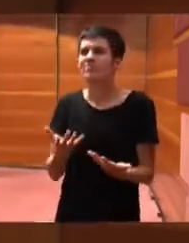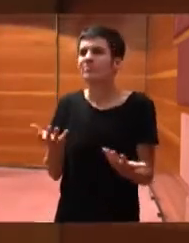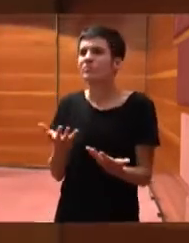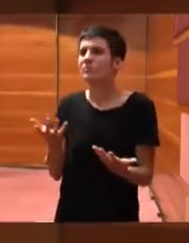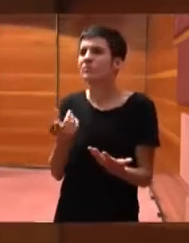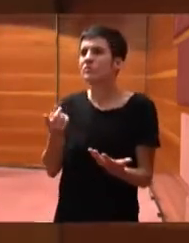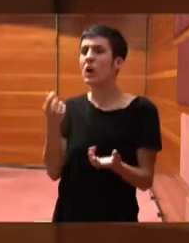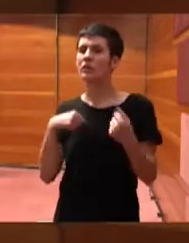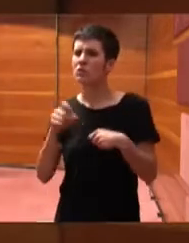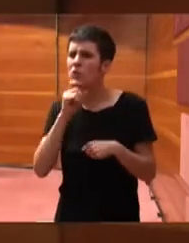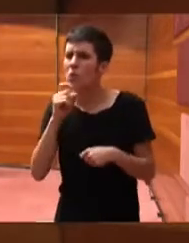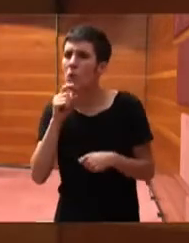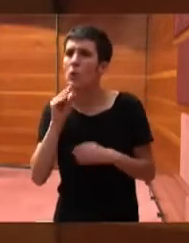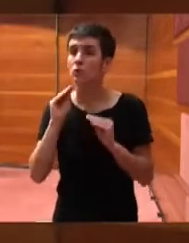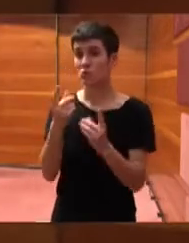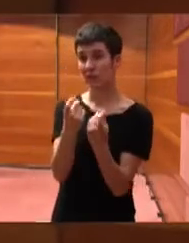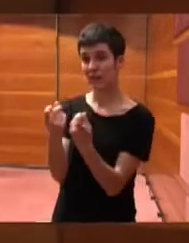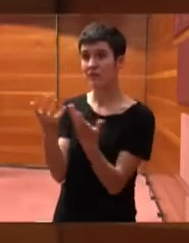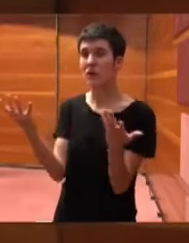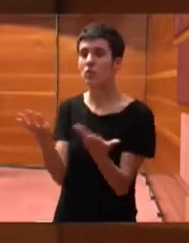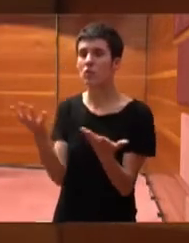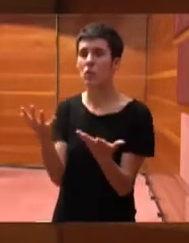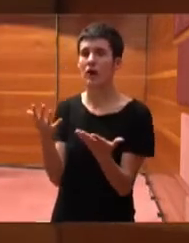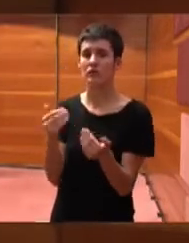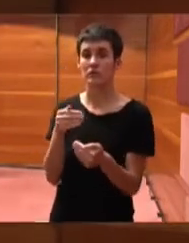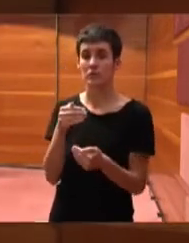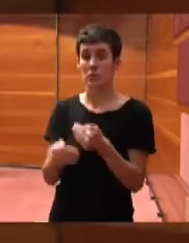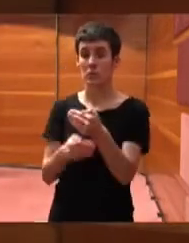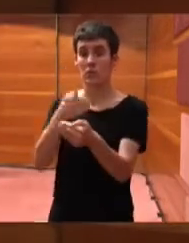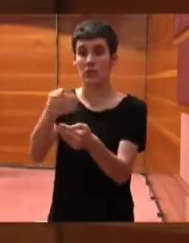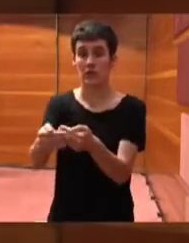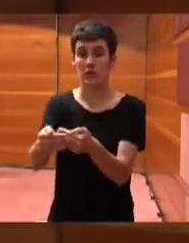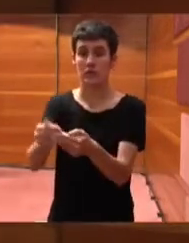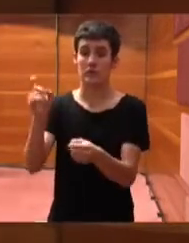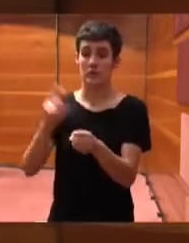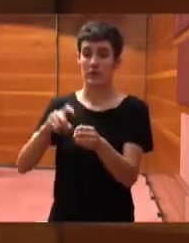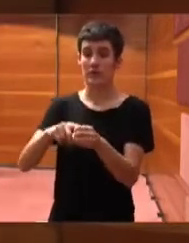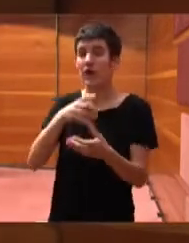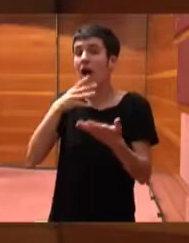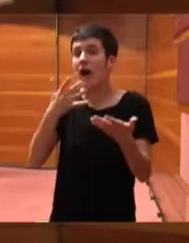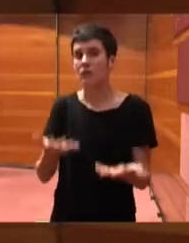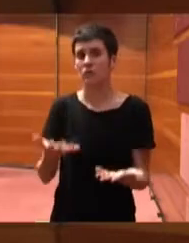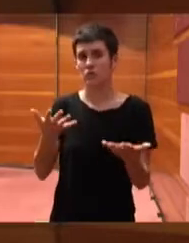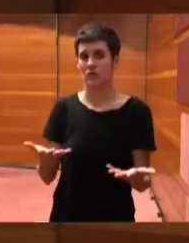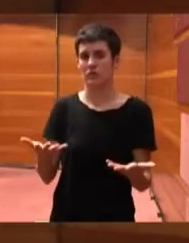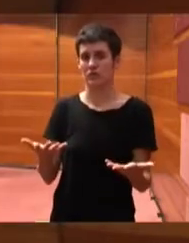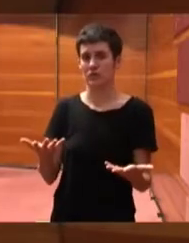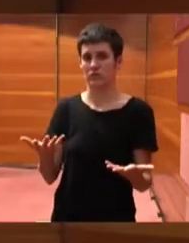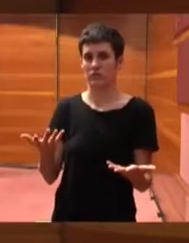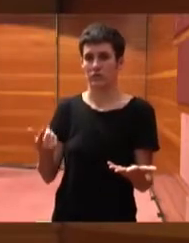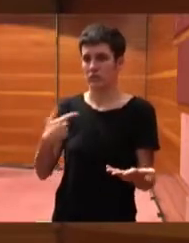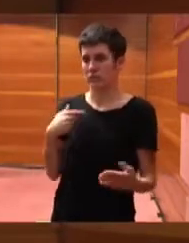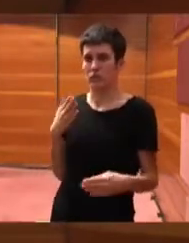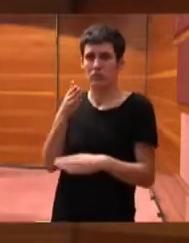¿Cómo te vas a comportar? ¿Cuáles son tus necesidades? Procesos participativos actuales, ¿vale? A los que voy.